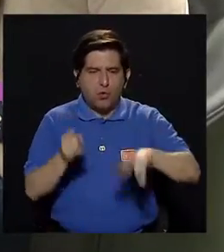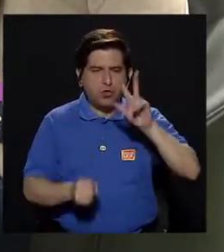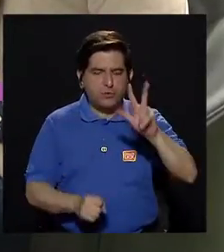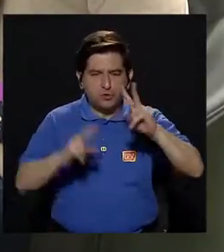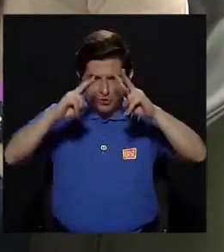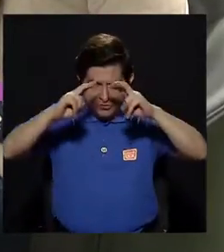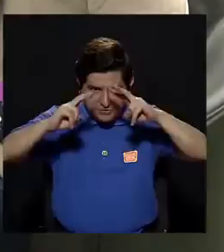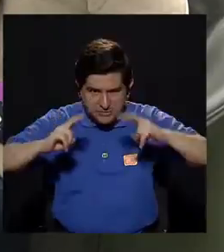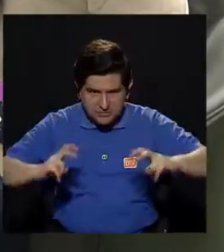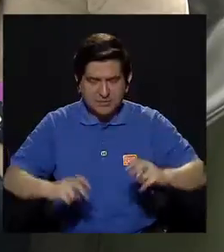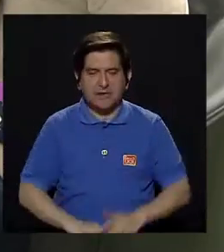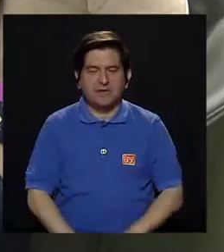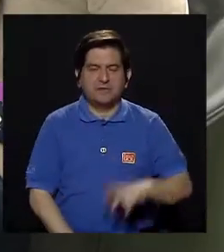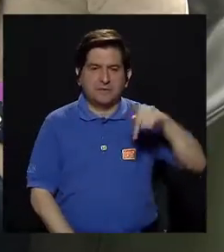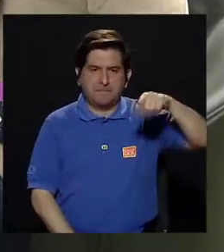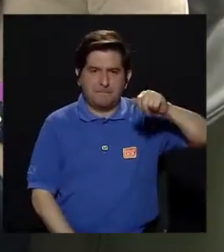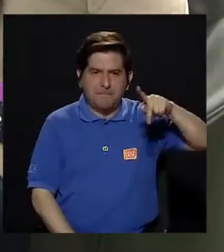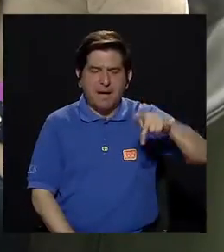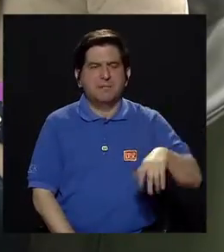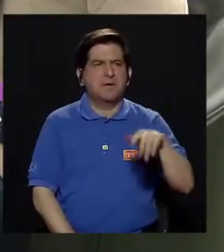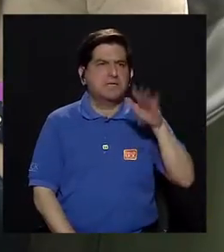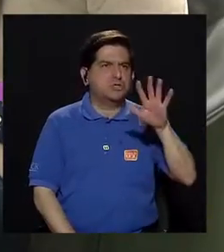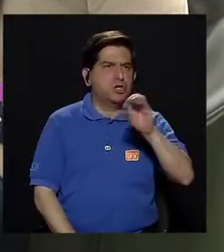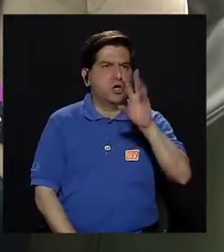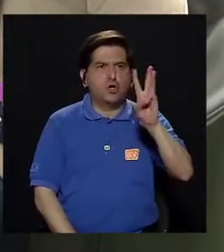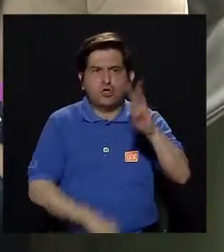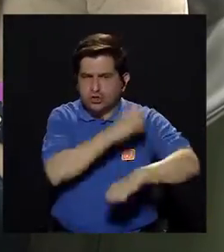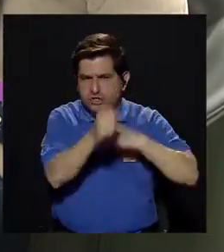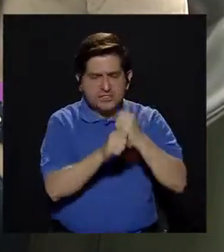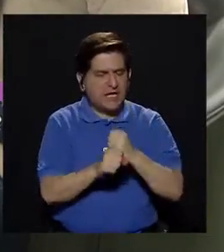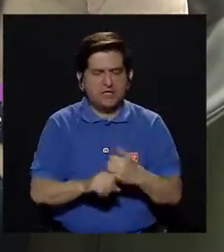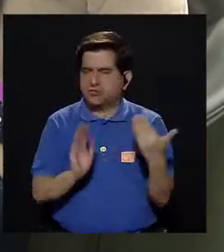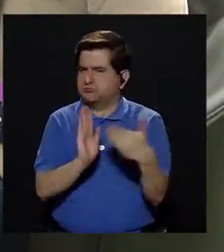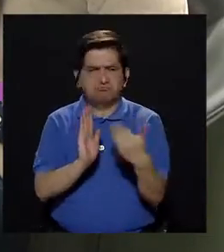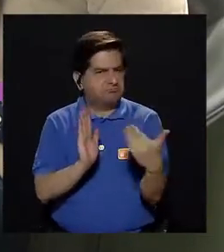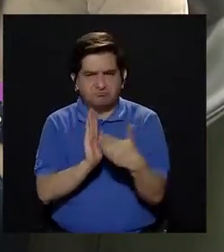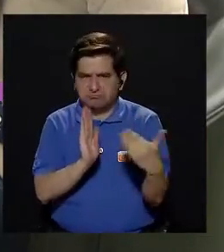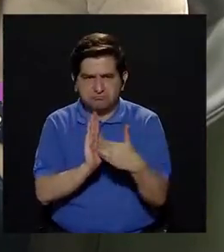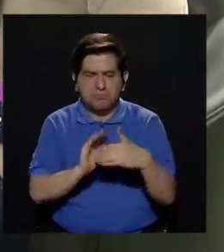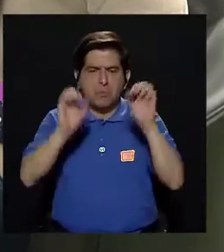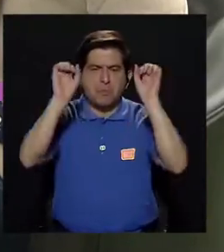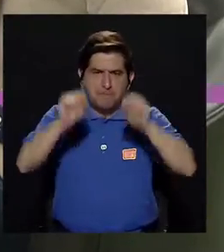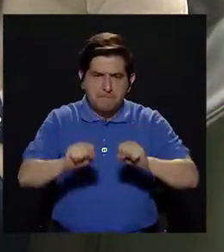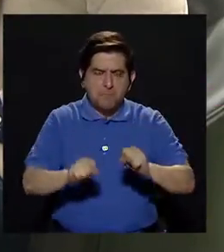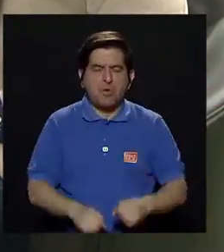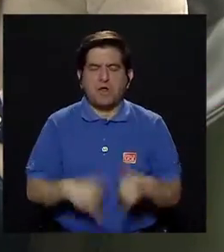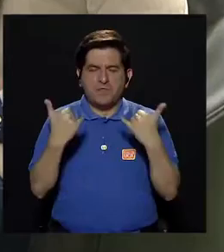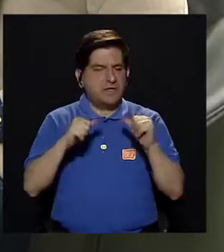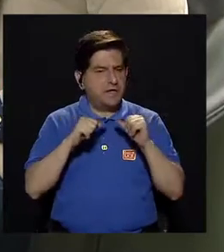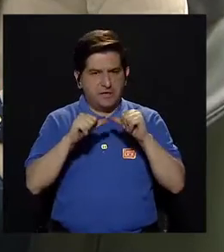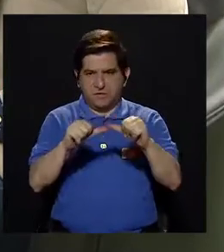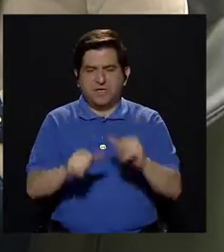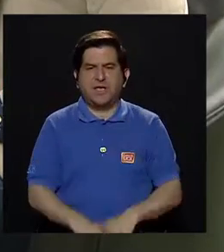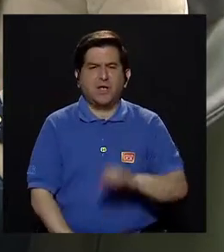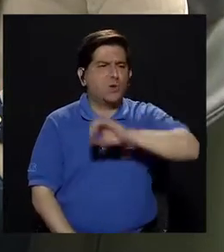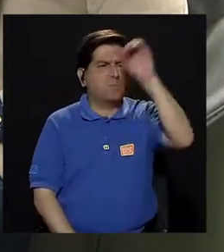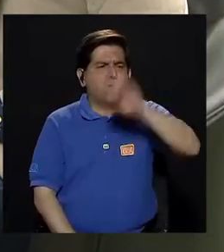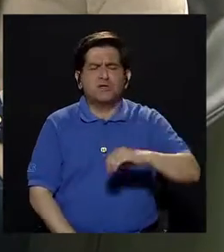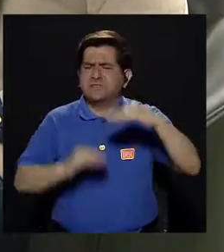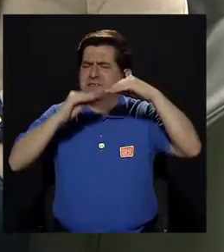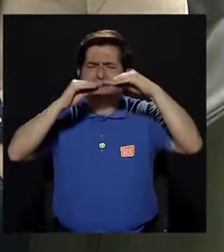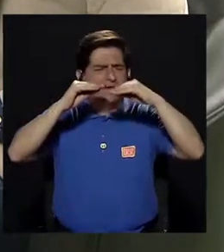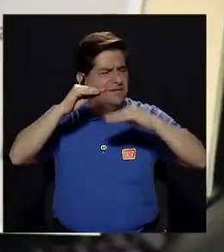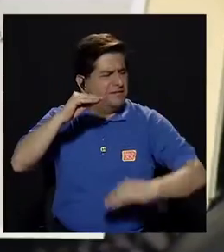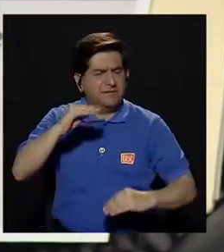3 pruebas, ¿verdad? Los últimos 5 o 6 años sin ninguna lesión, puede dejársela de hacer, que la probabilidad va a ser